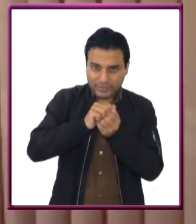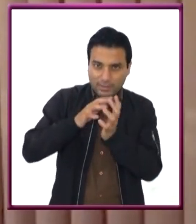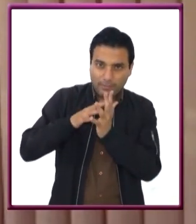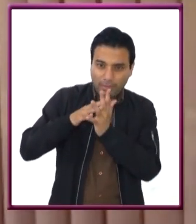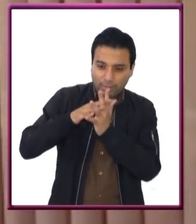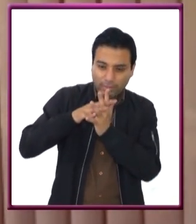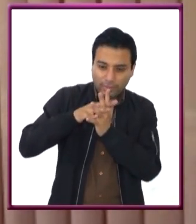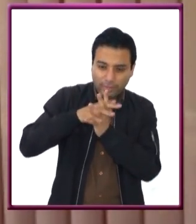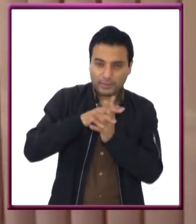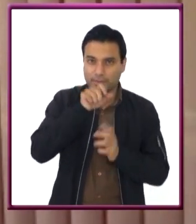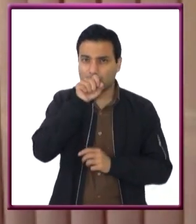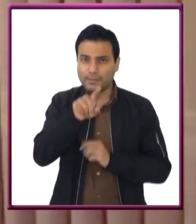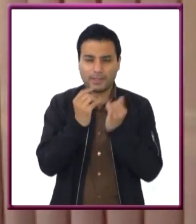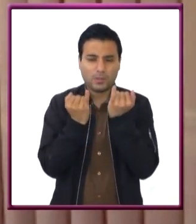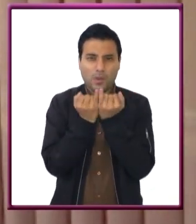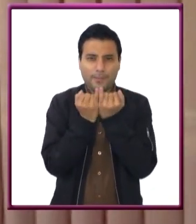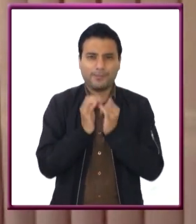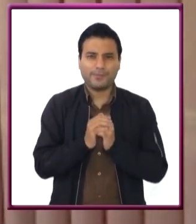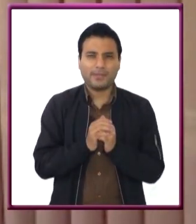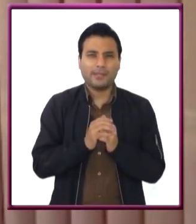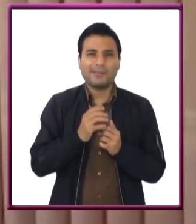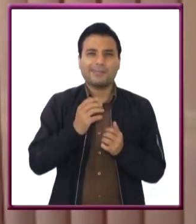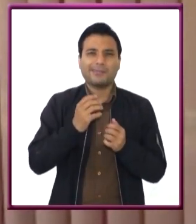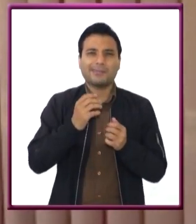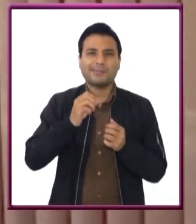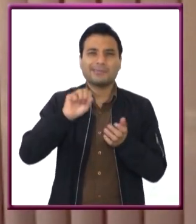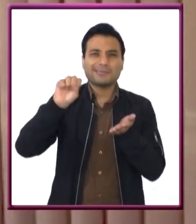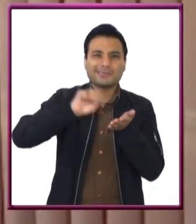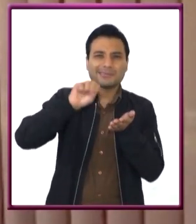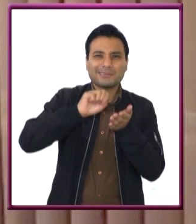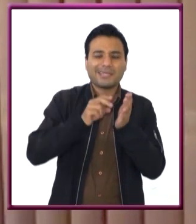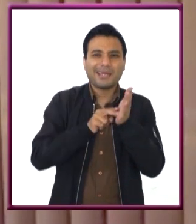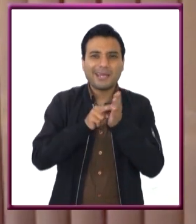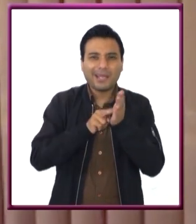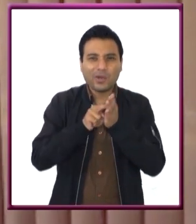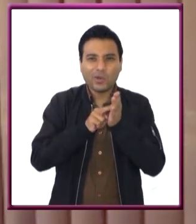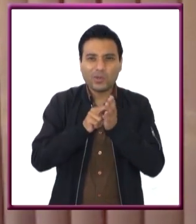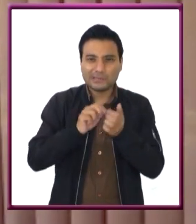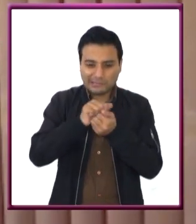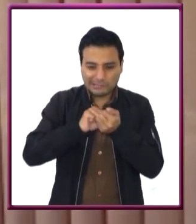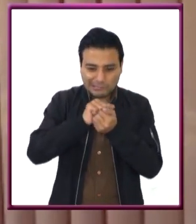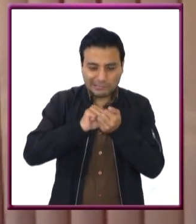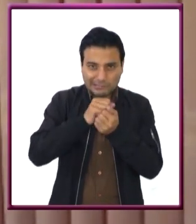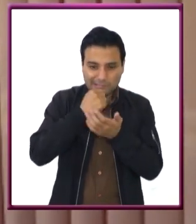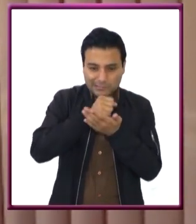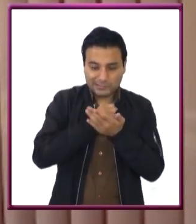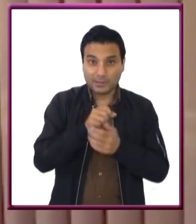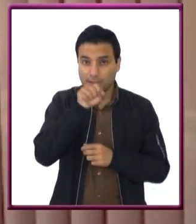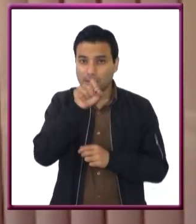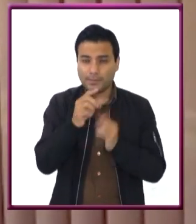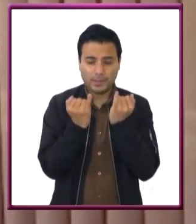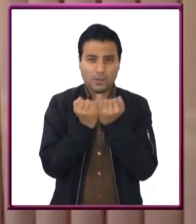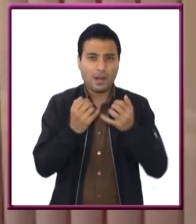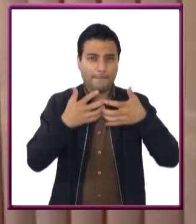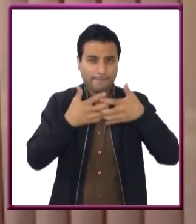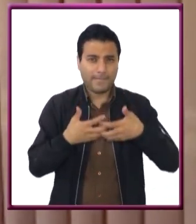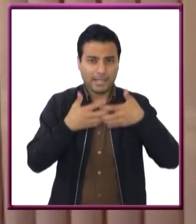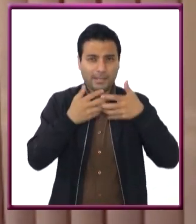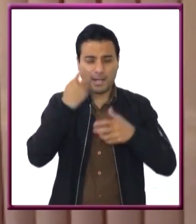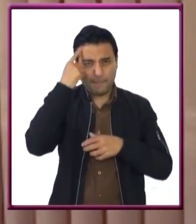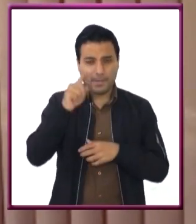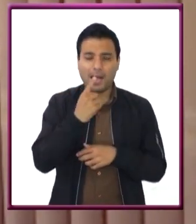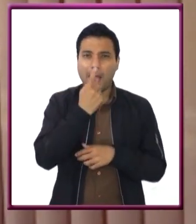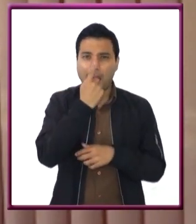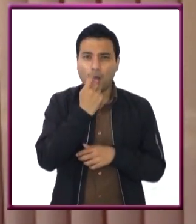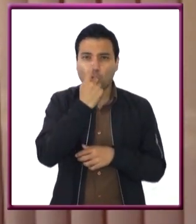de pimienta, y también incluso diseñó una máquina para pelar ajos. Esas son algunas de